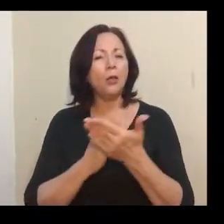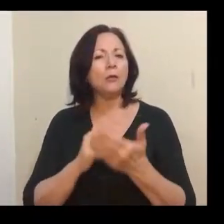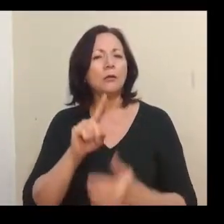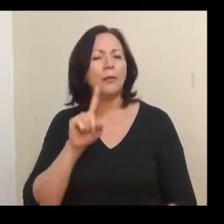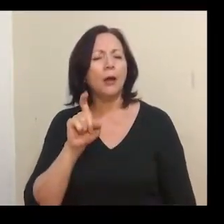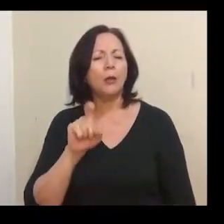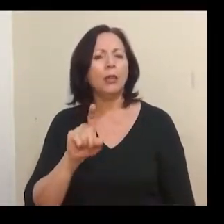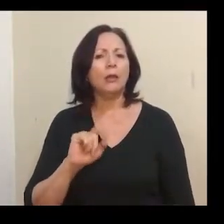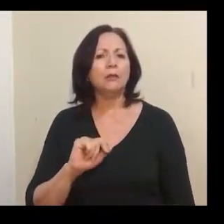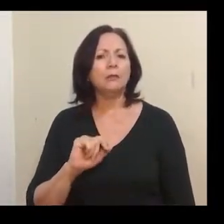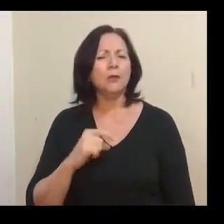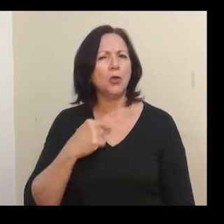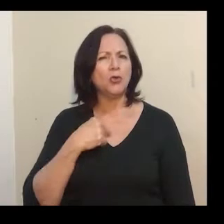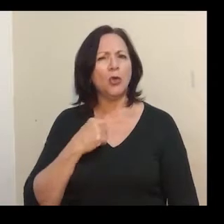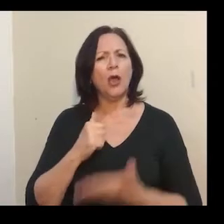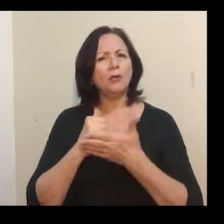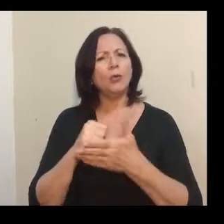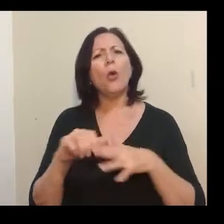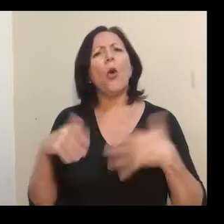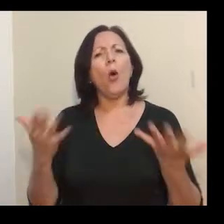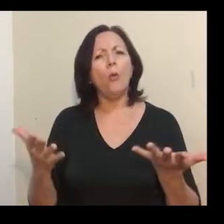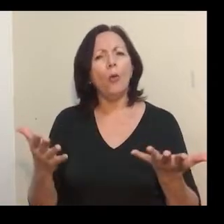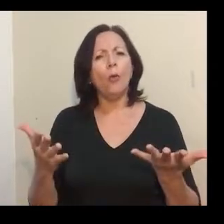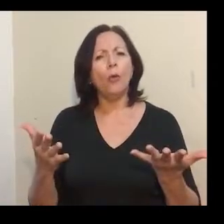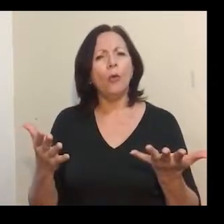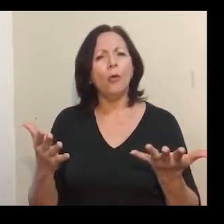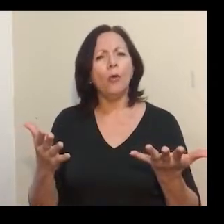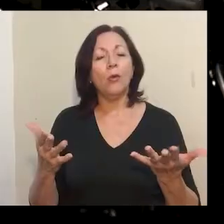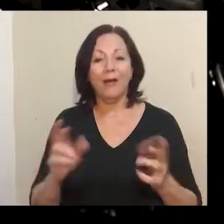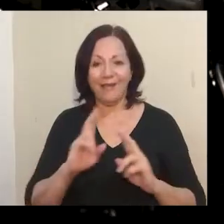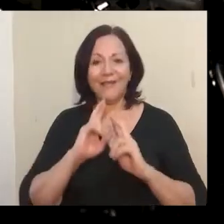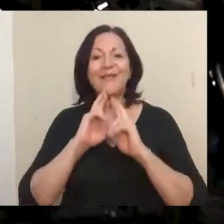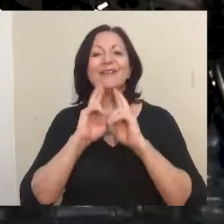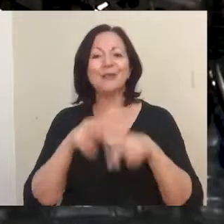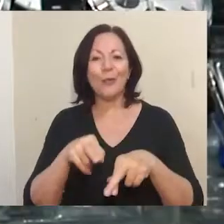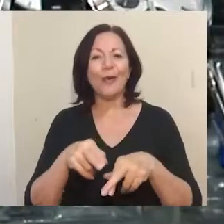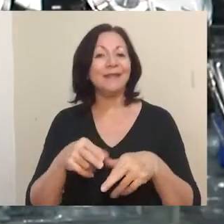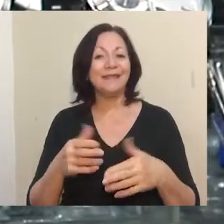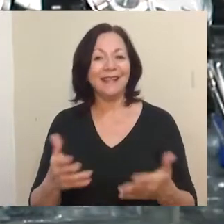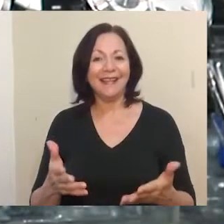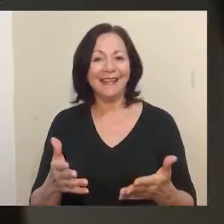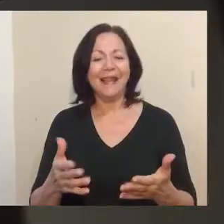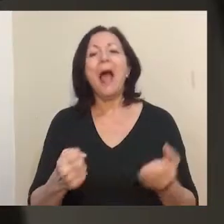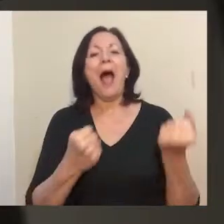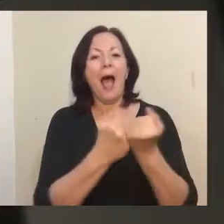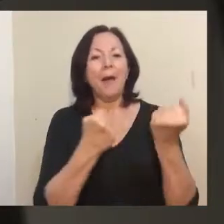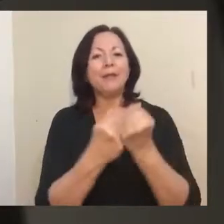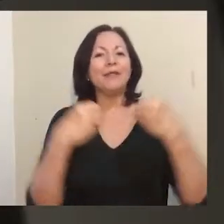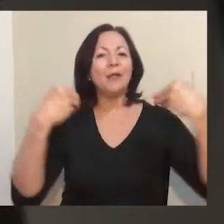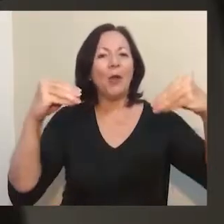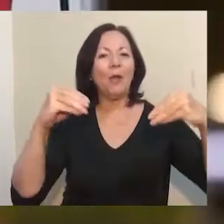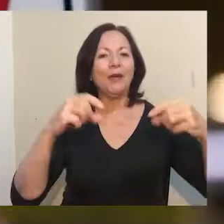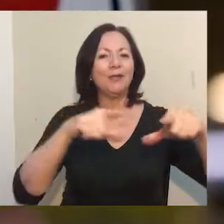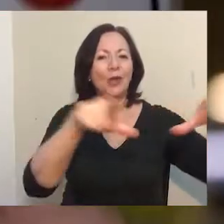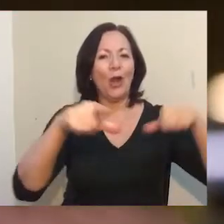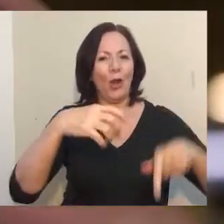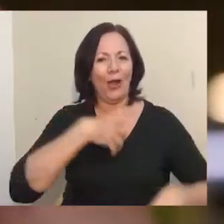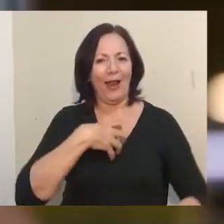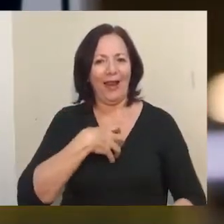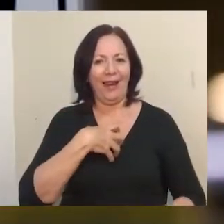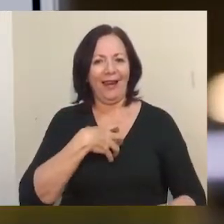Algunos se preguntan, ¿yo cómo puedo ayudar? La respuesta es, apoya al comercio